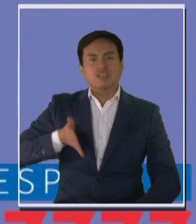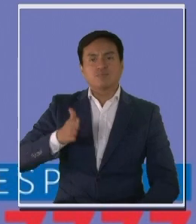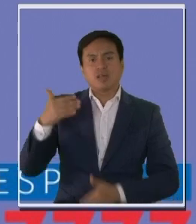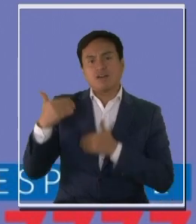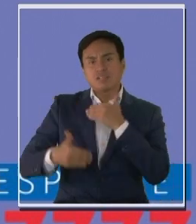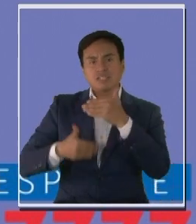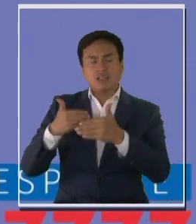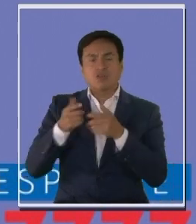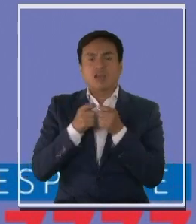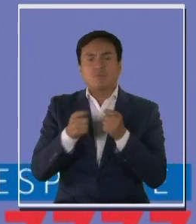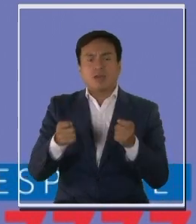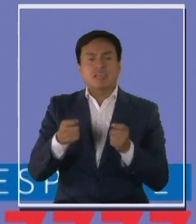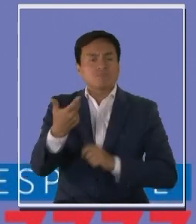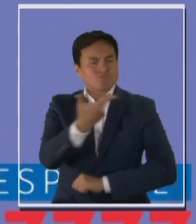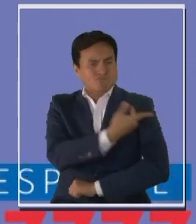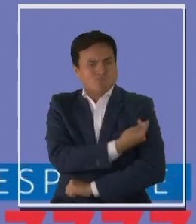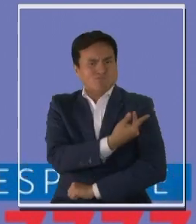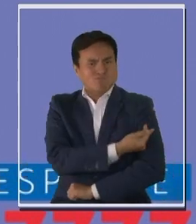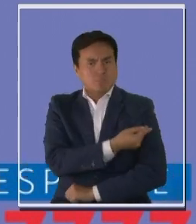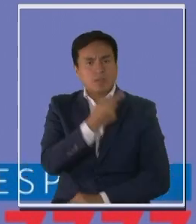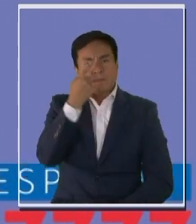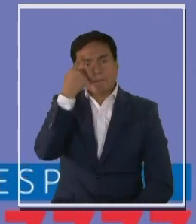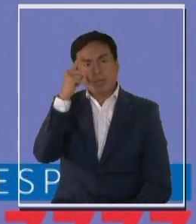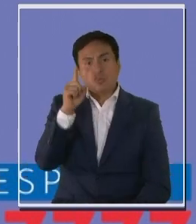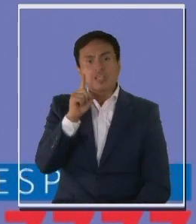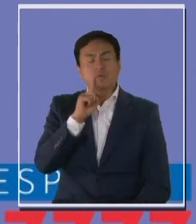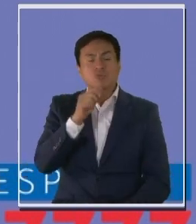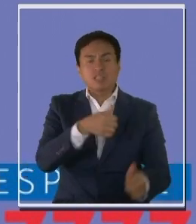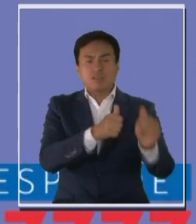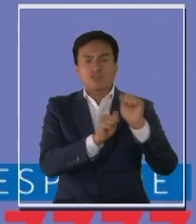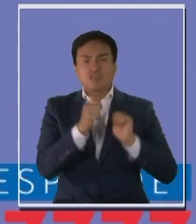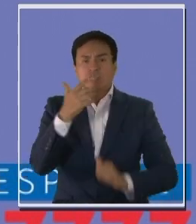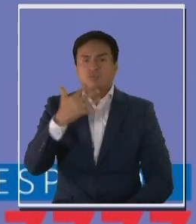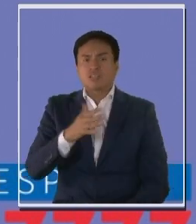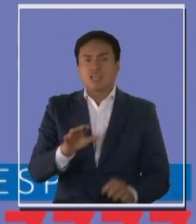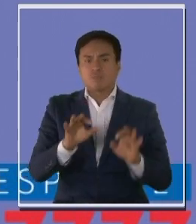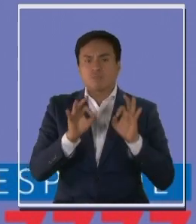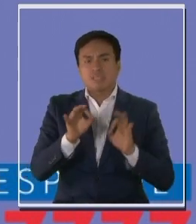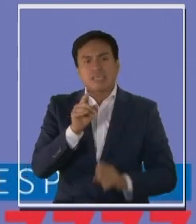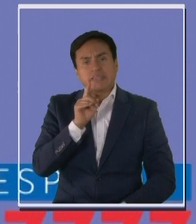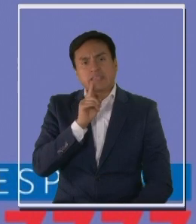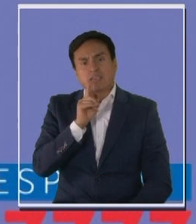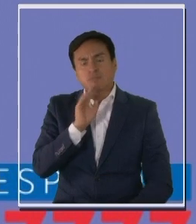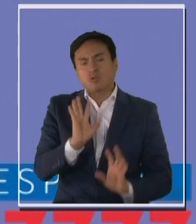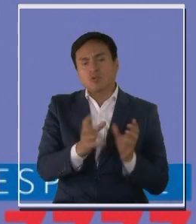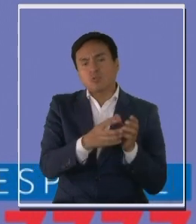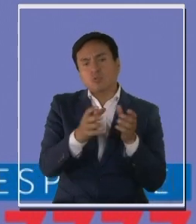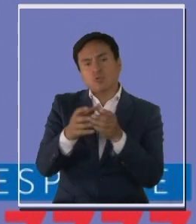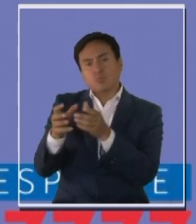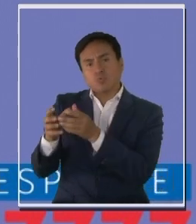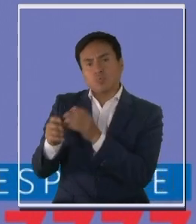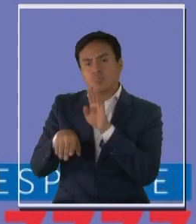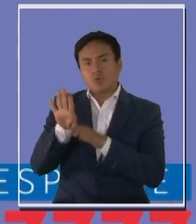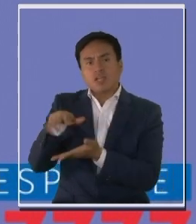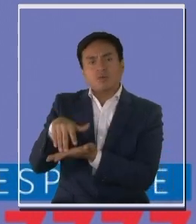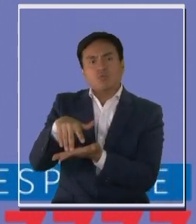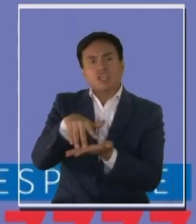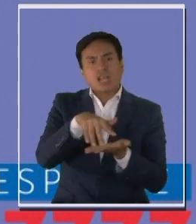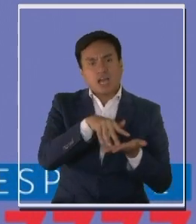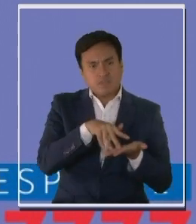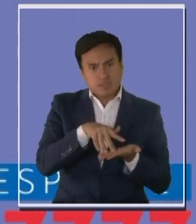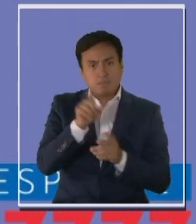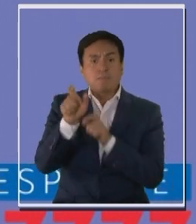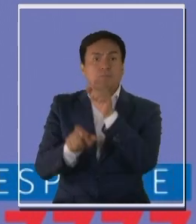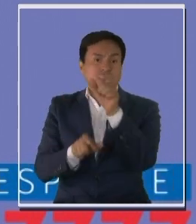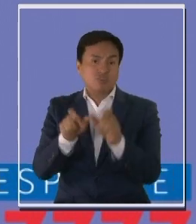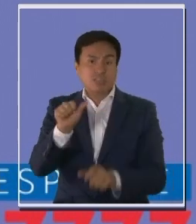avanzando en la campaña de vacunación Pero tenemos desafíos importantes especialmente en los grupos más vulnerables que son